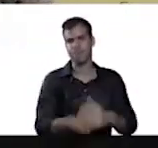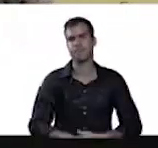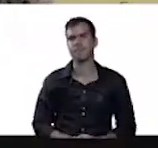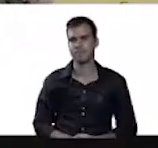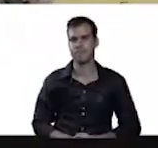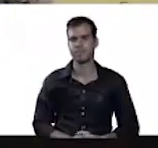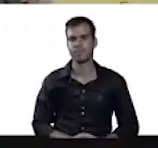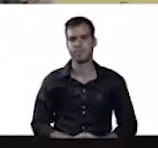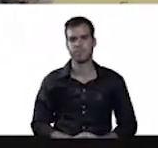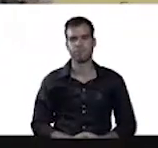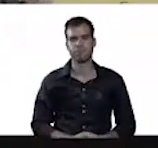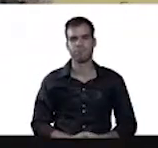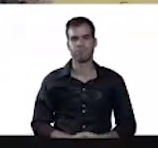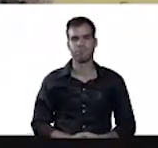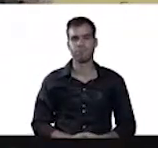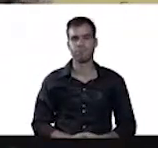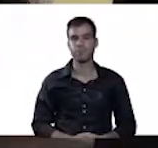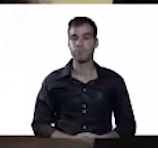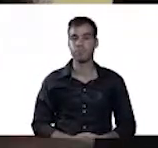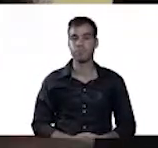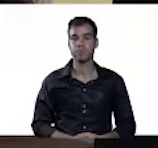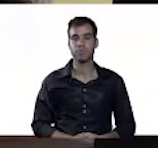ya referenciamos.